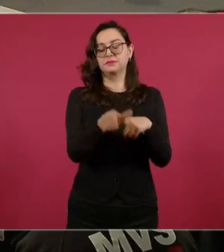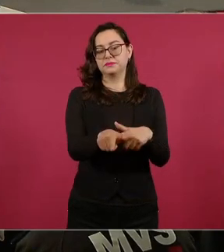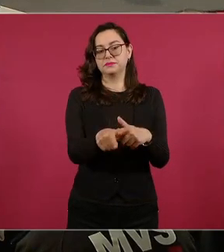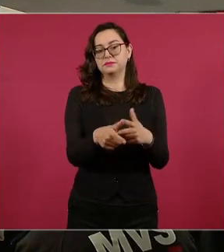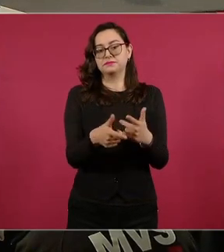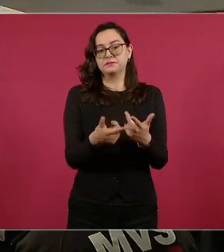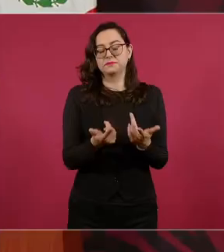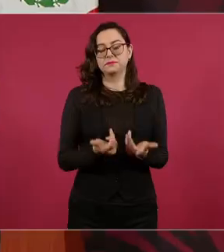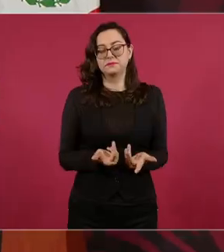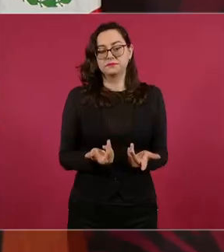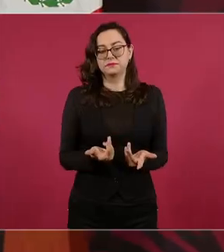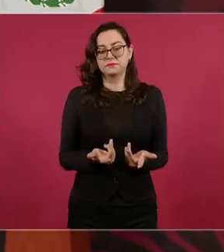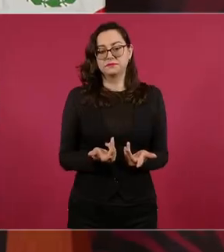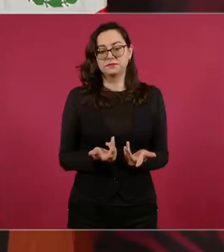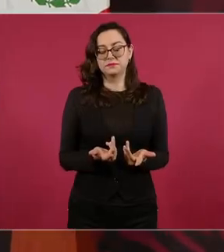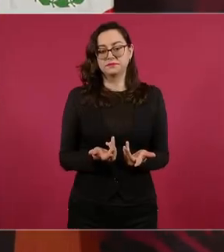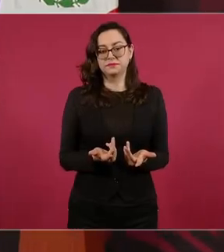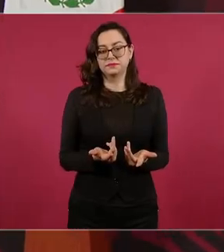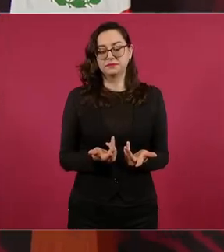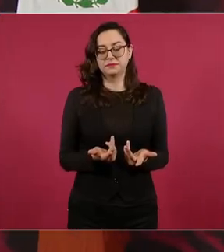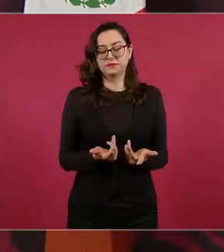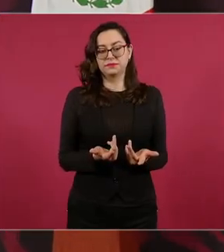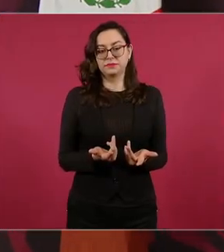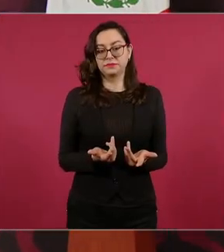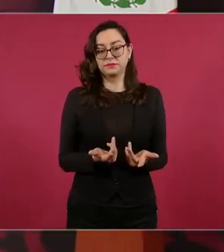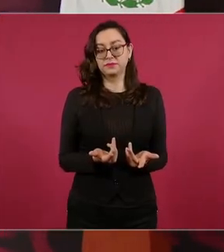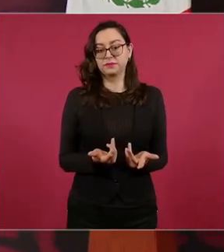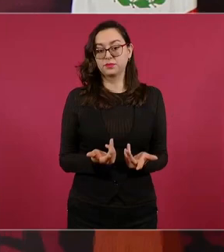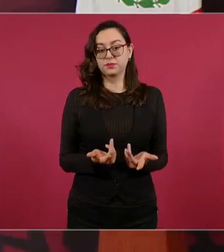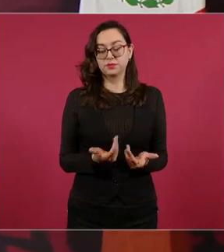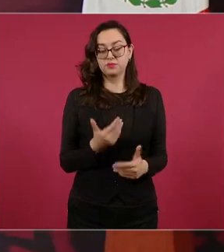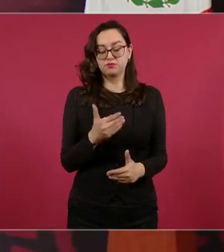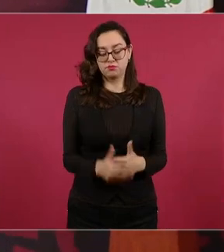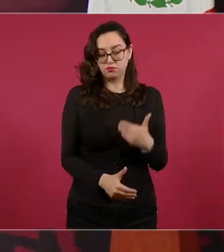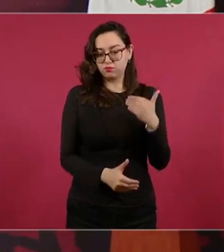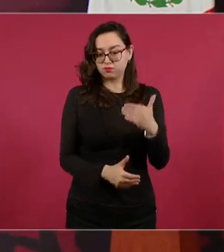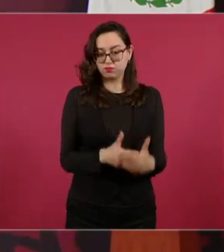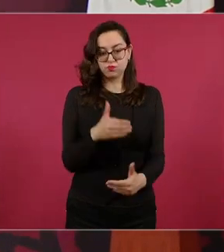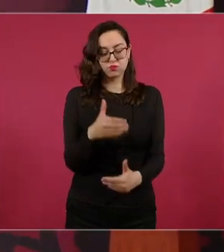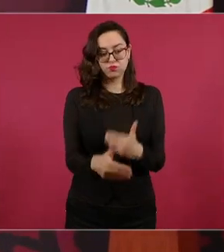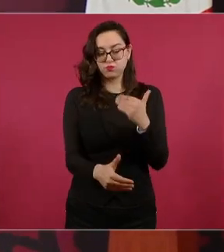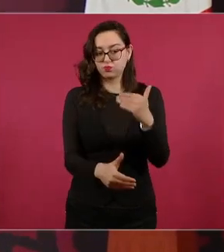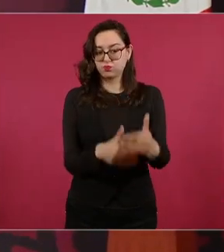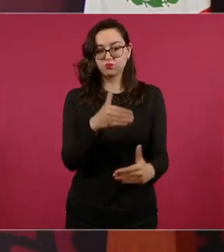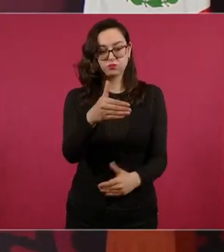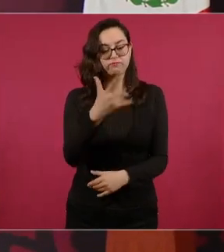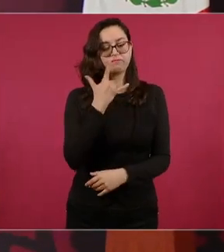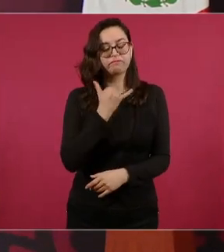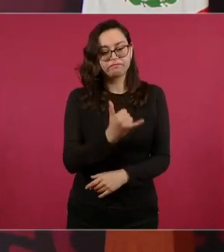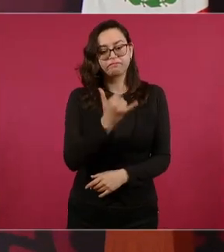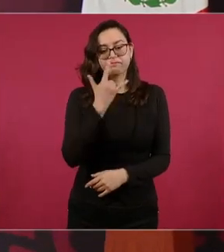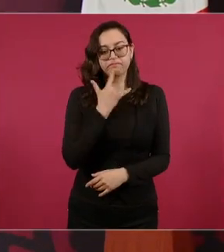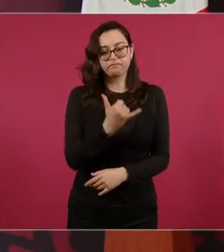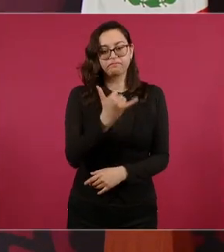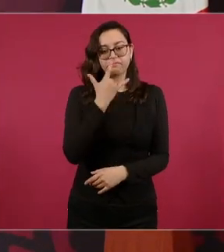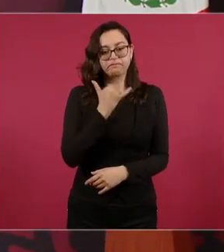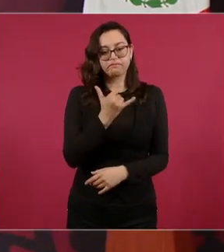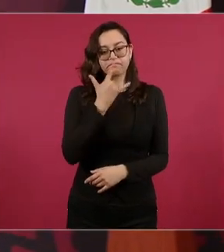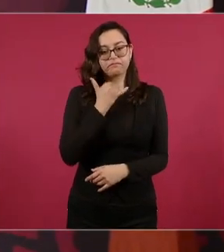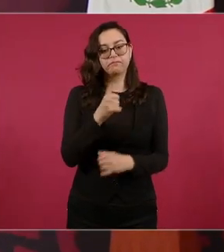y no detenernos en